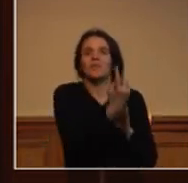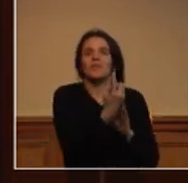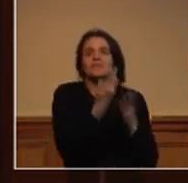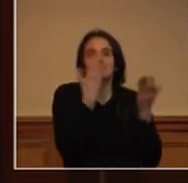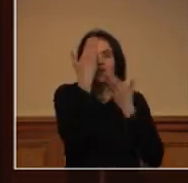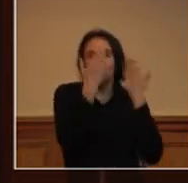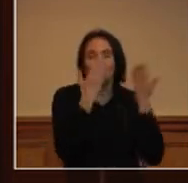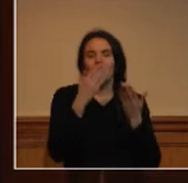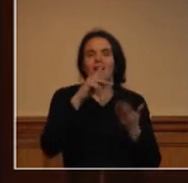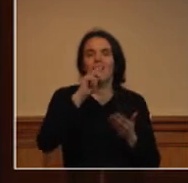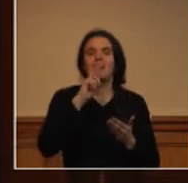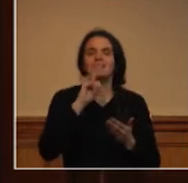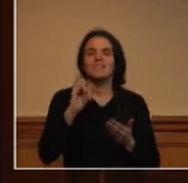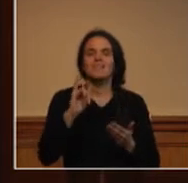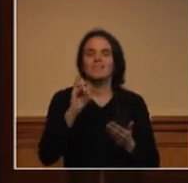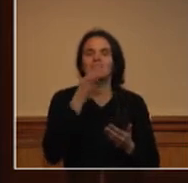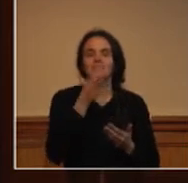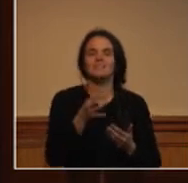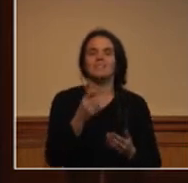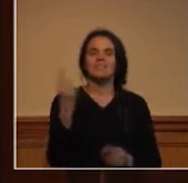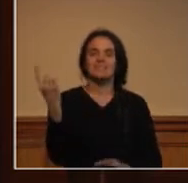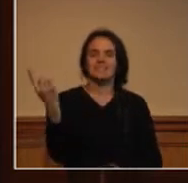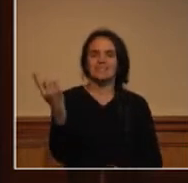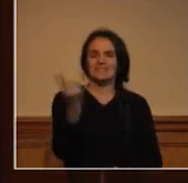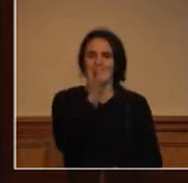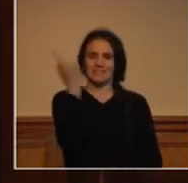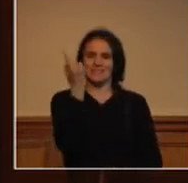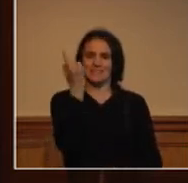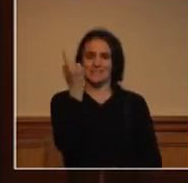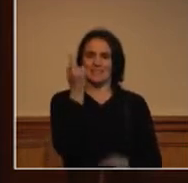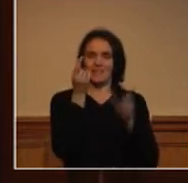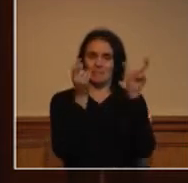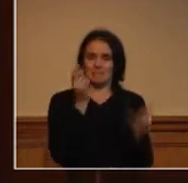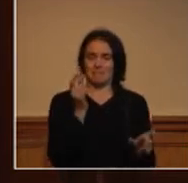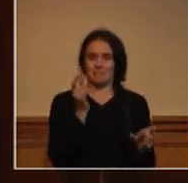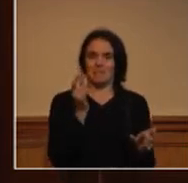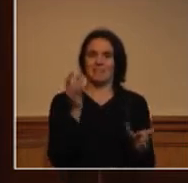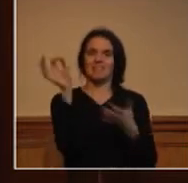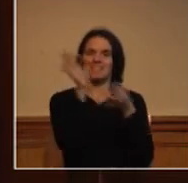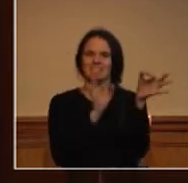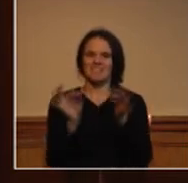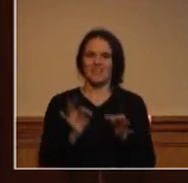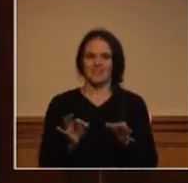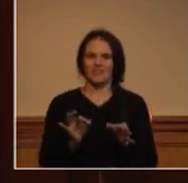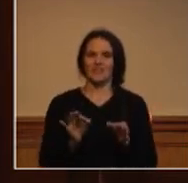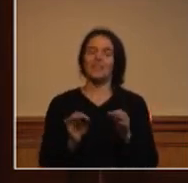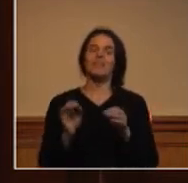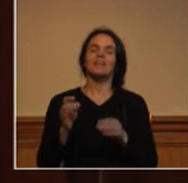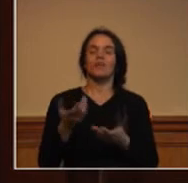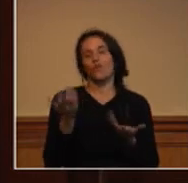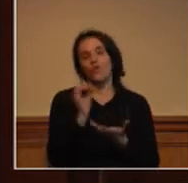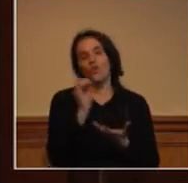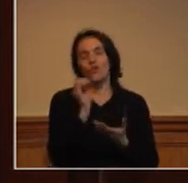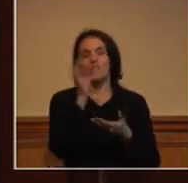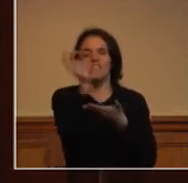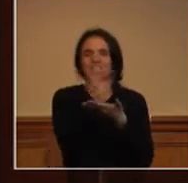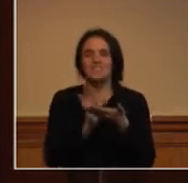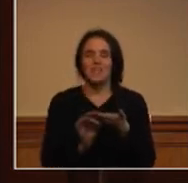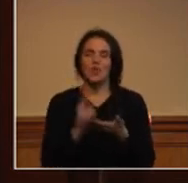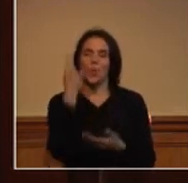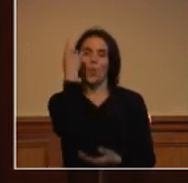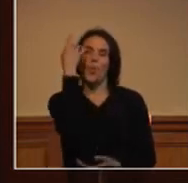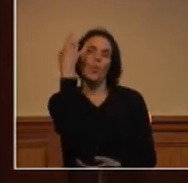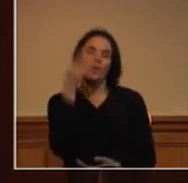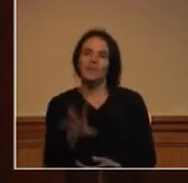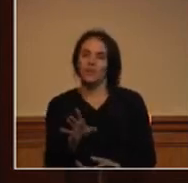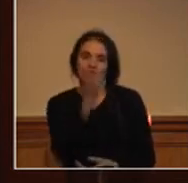con el Single Subject Design. Y nos llegó el diseño de sujeto único a la vida, y parece que